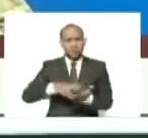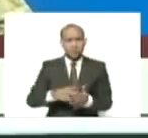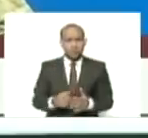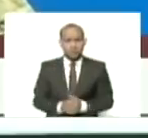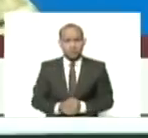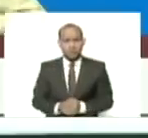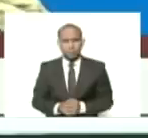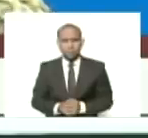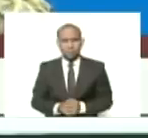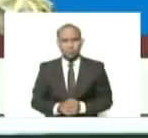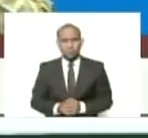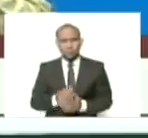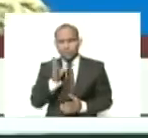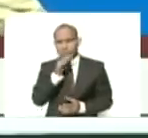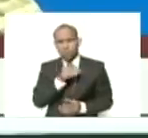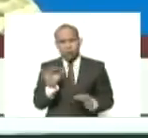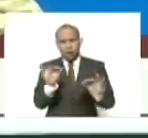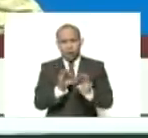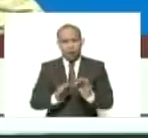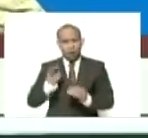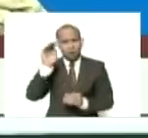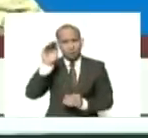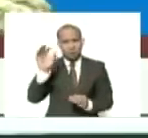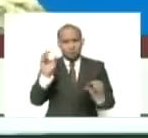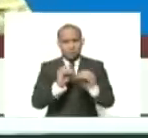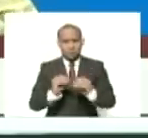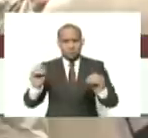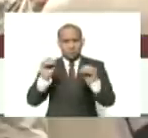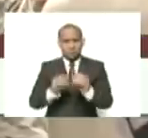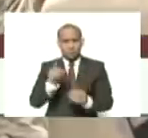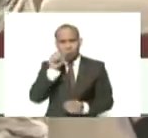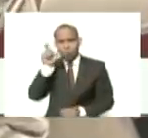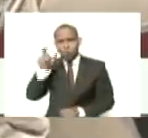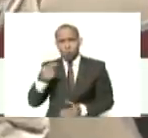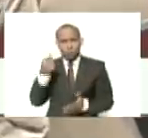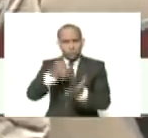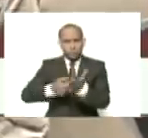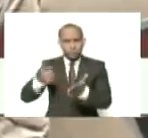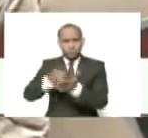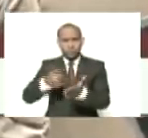Ricardo Menéndez, que ha sido el más insistente.